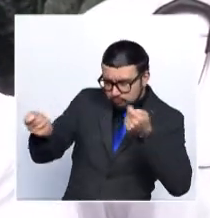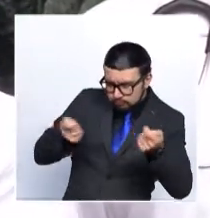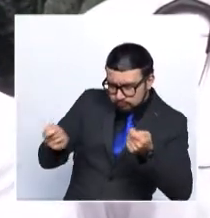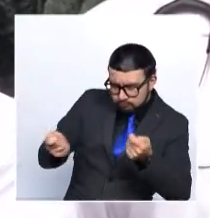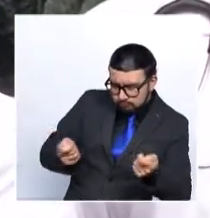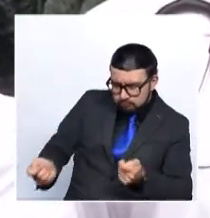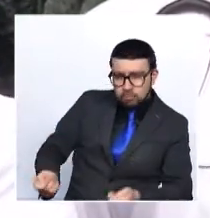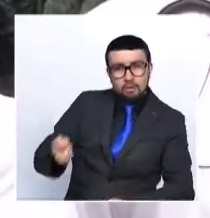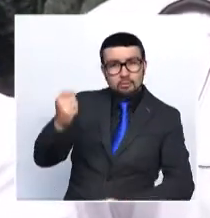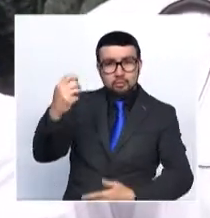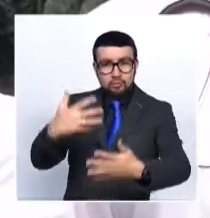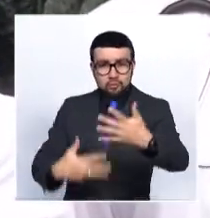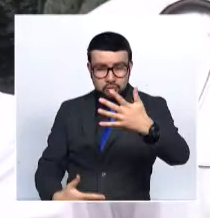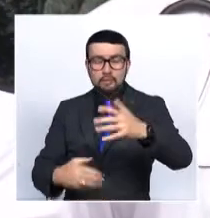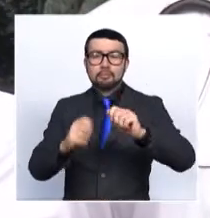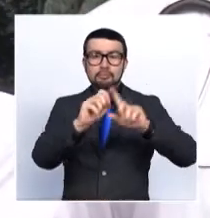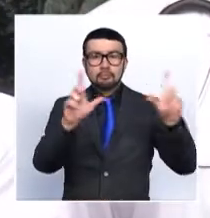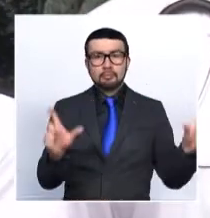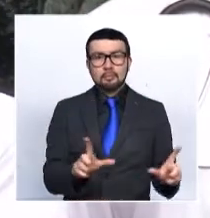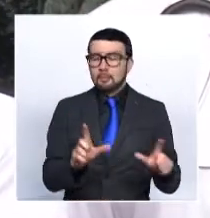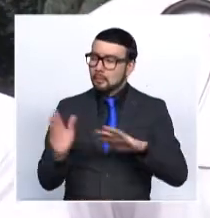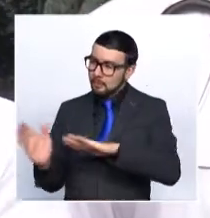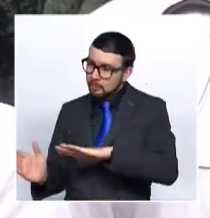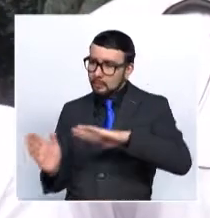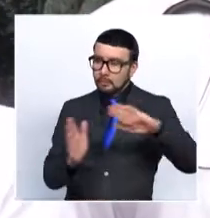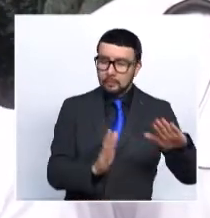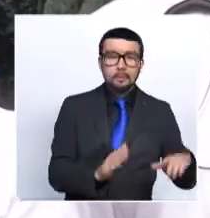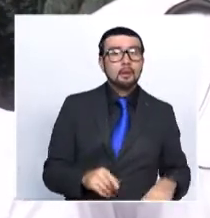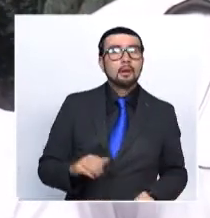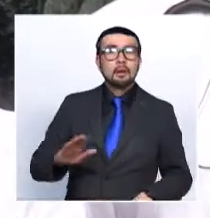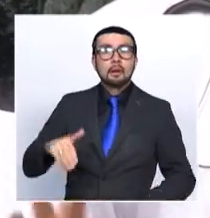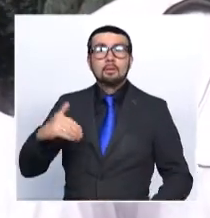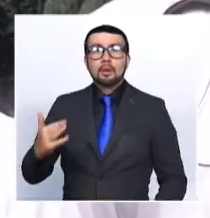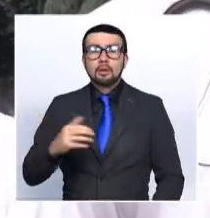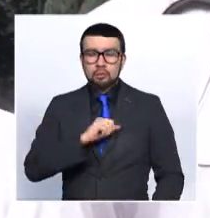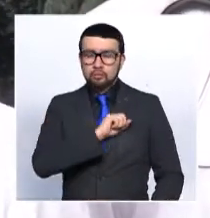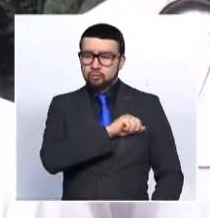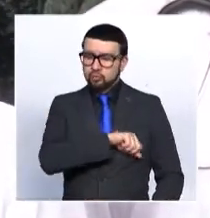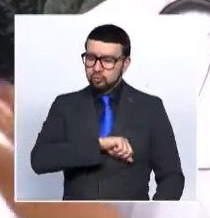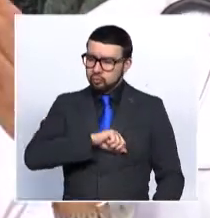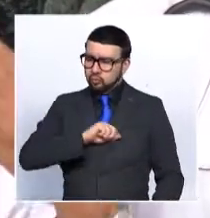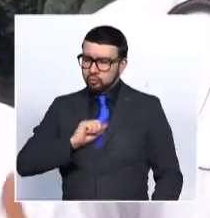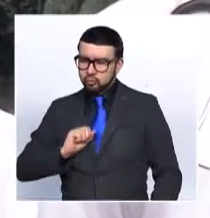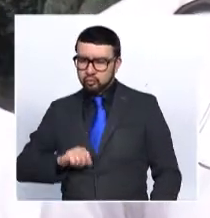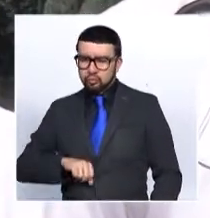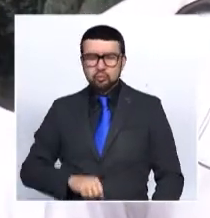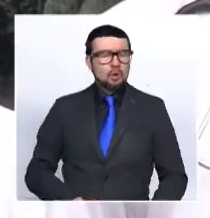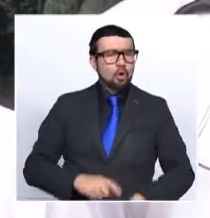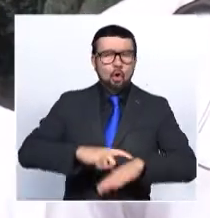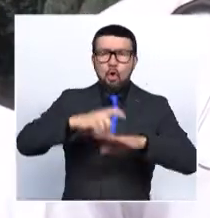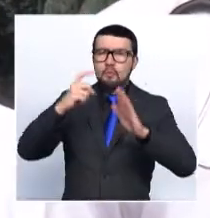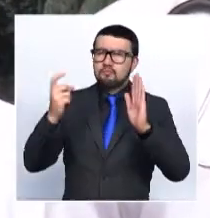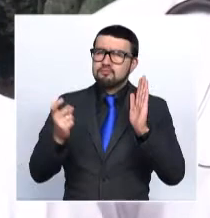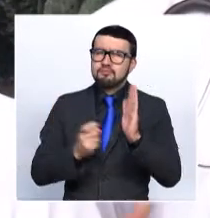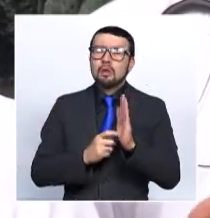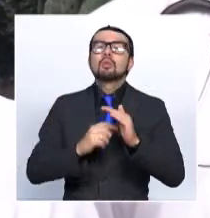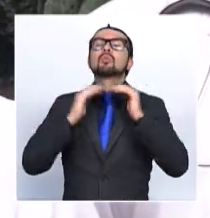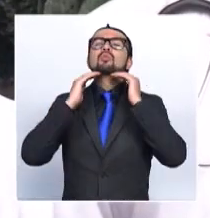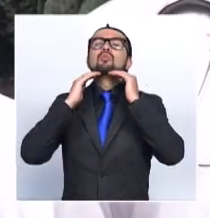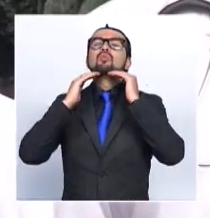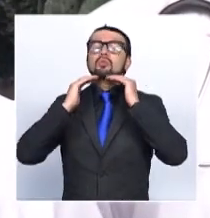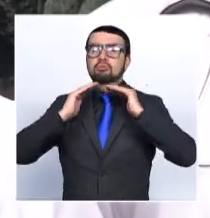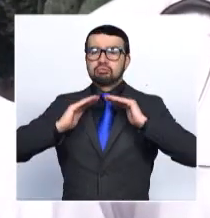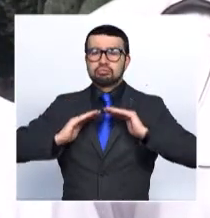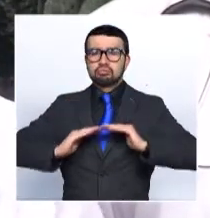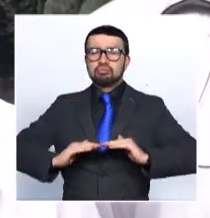Paso siguiente, pasamos al paquete de ecografías. Esto es un paquete muy completo en el que se escanea todo el cuerpo, se ve